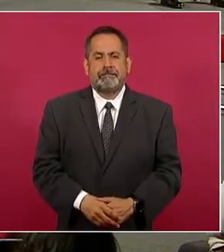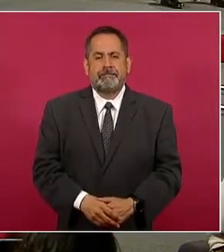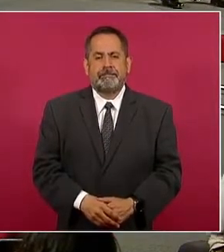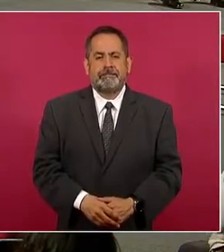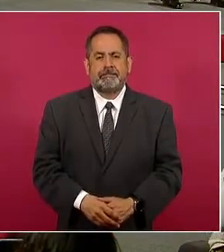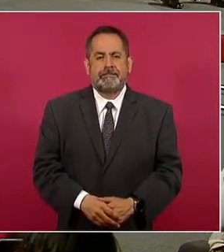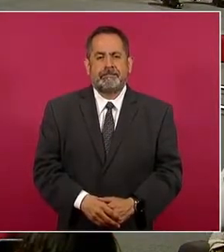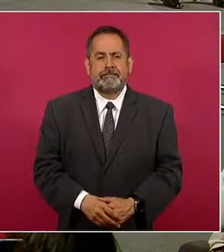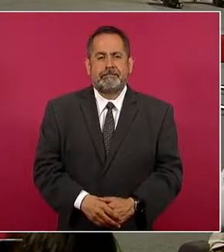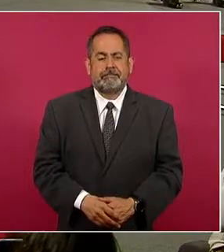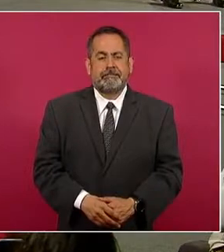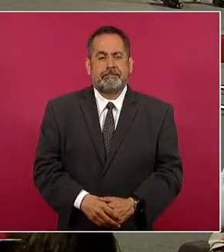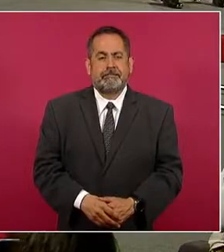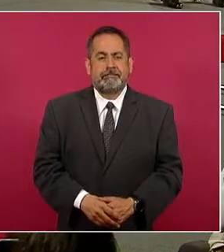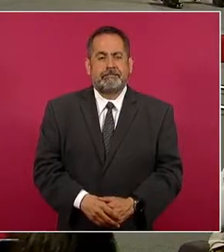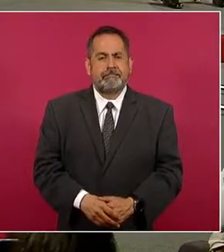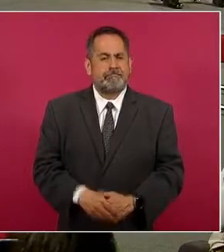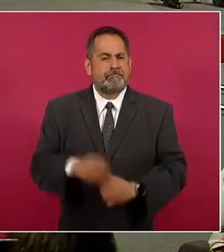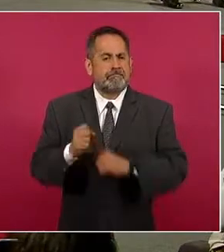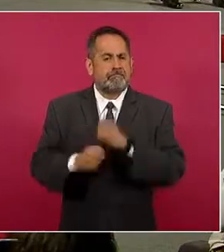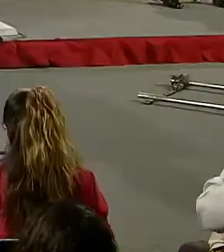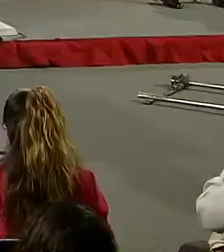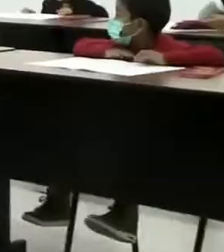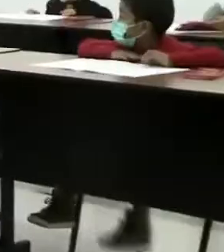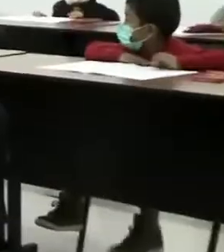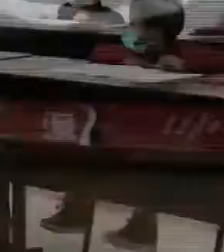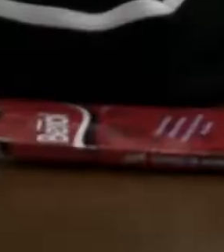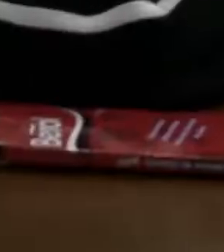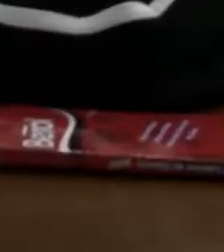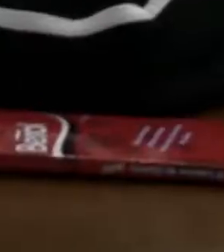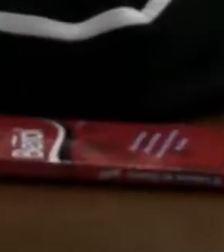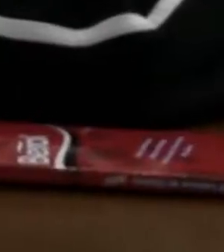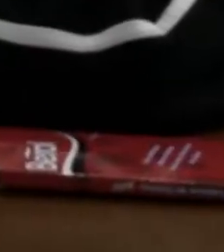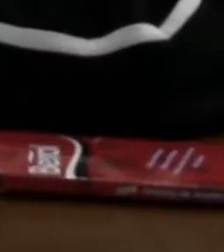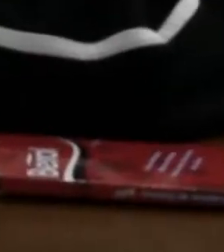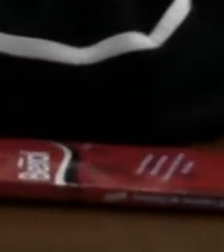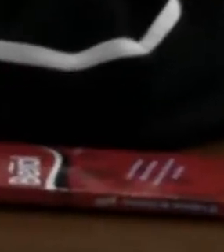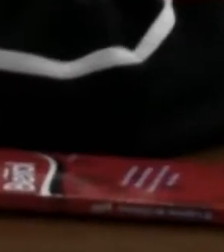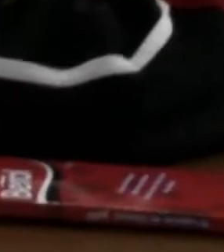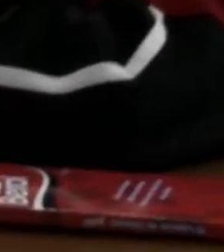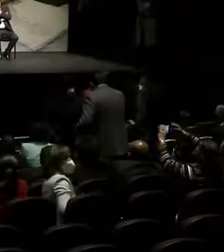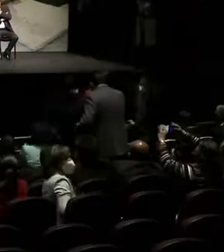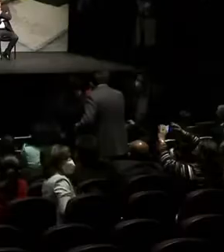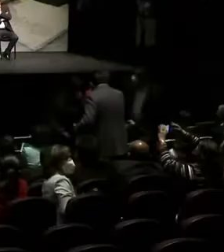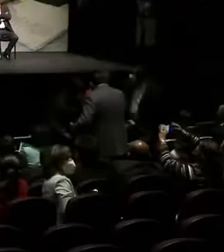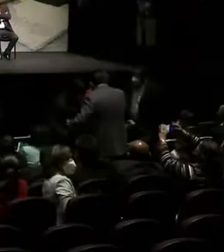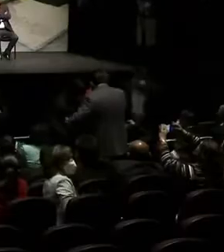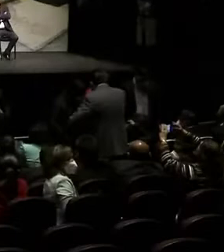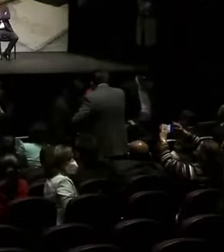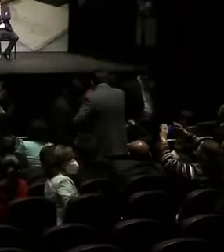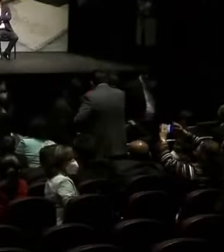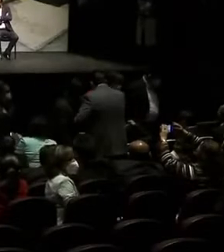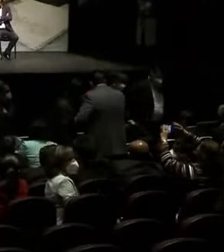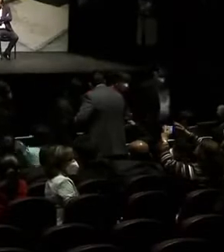En 2022 continúa la transformación educativa del país. En un proceso sin precedentes, la Secretaría de Educación Pública convocó al